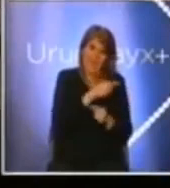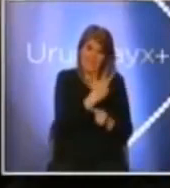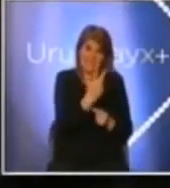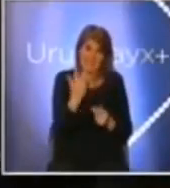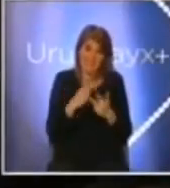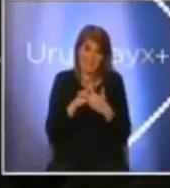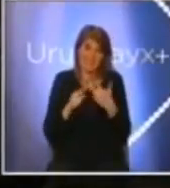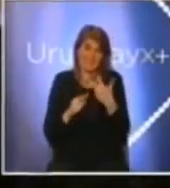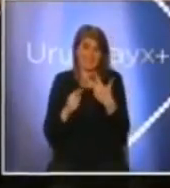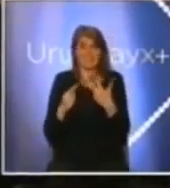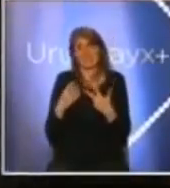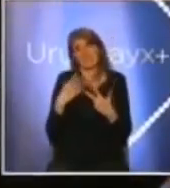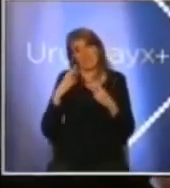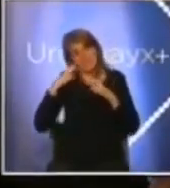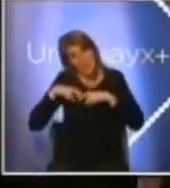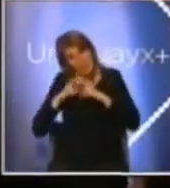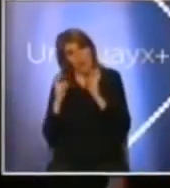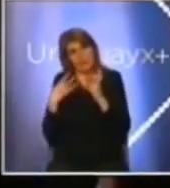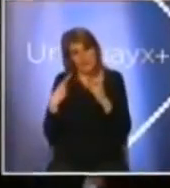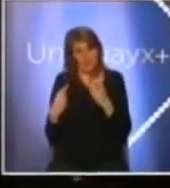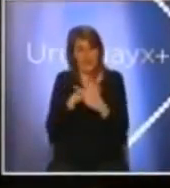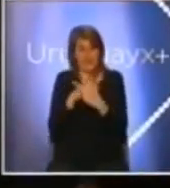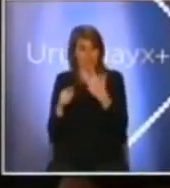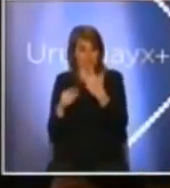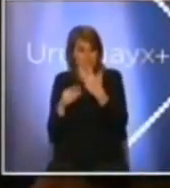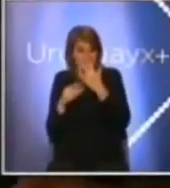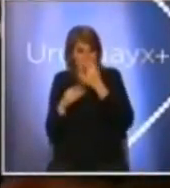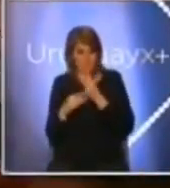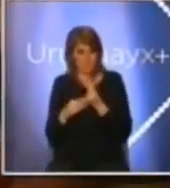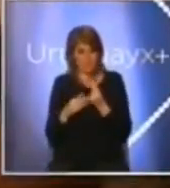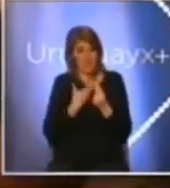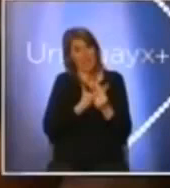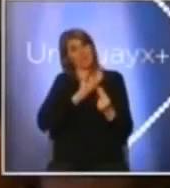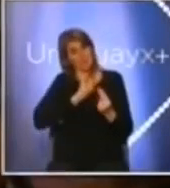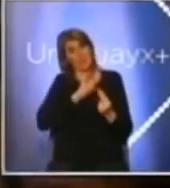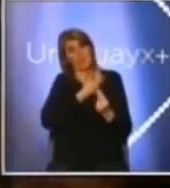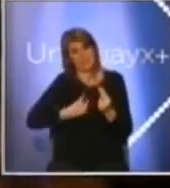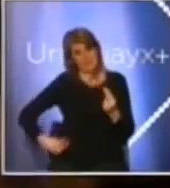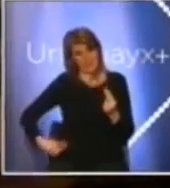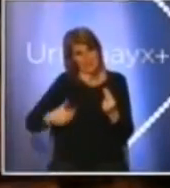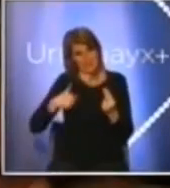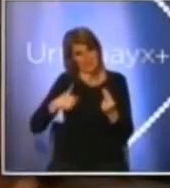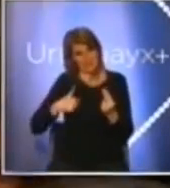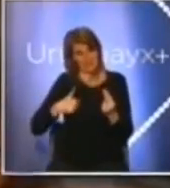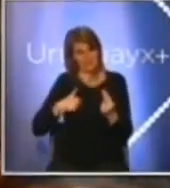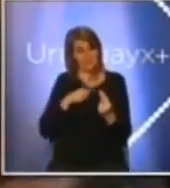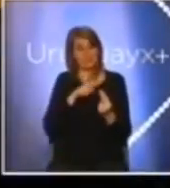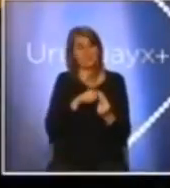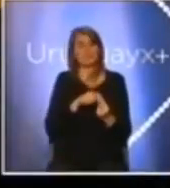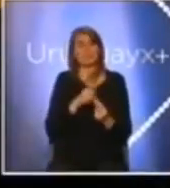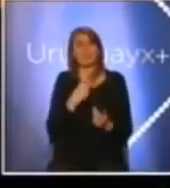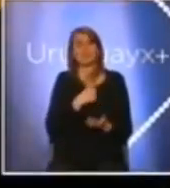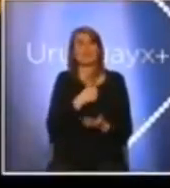Este consejo reportará directamente a Presidencia de la República. Redefiniremos el rol del